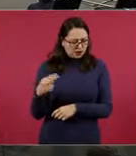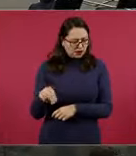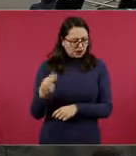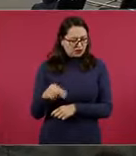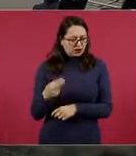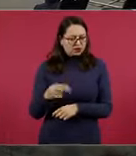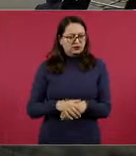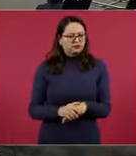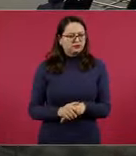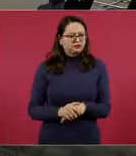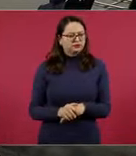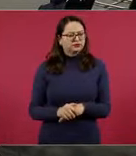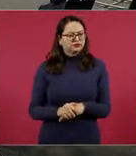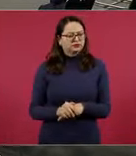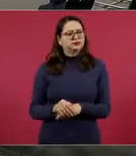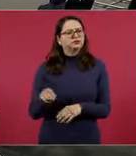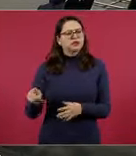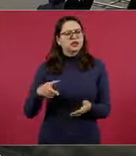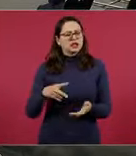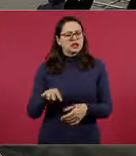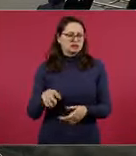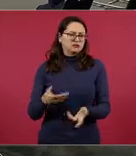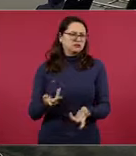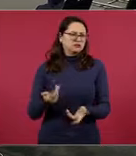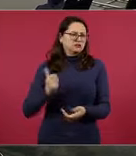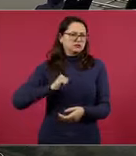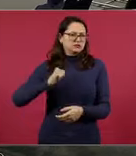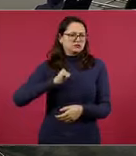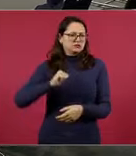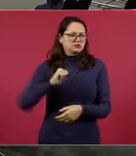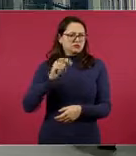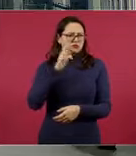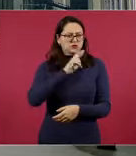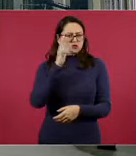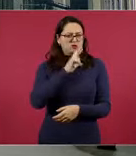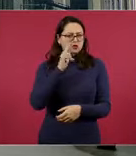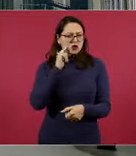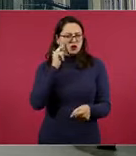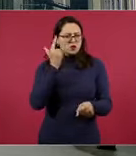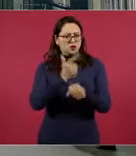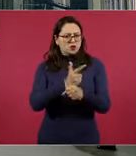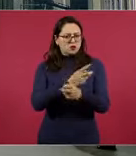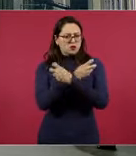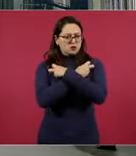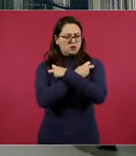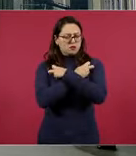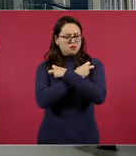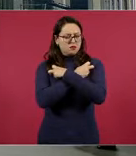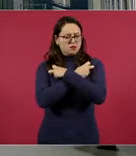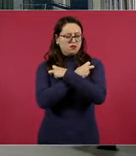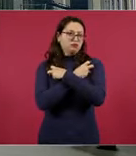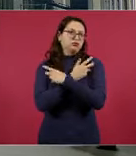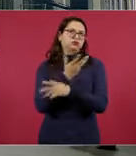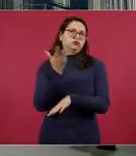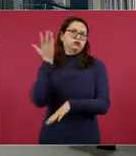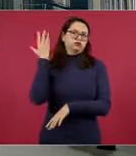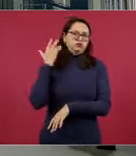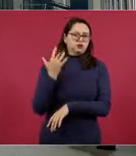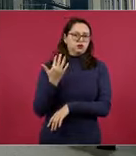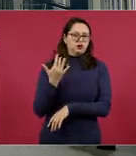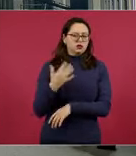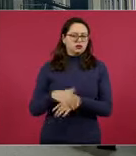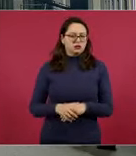el arqueólogo ruso que descubrió la tumba en los años 50,